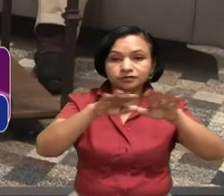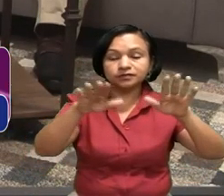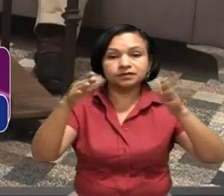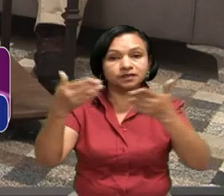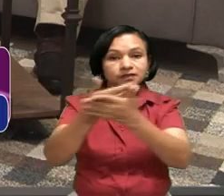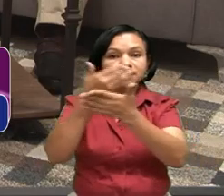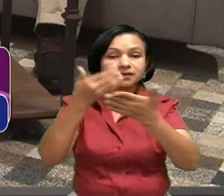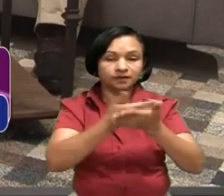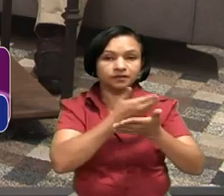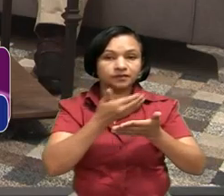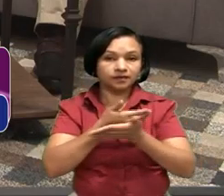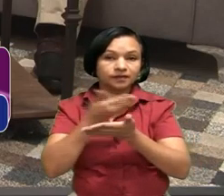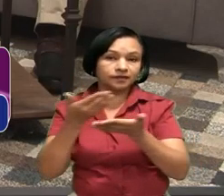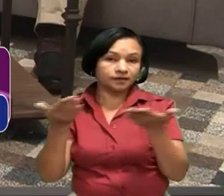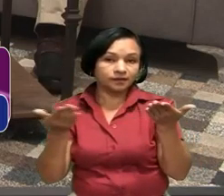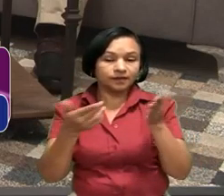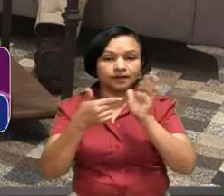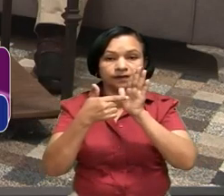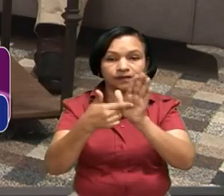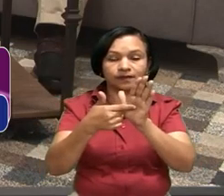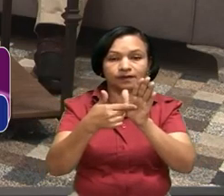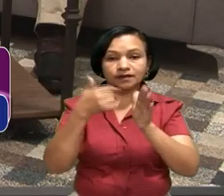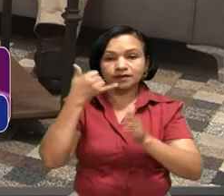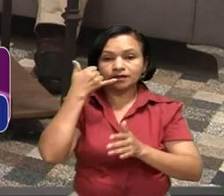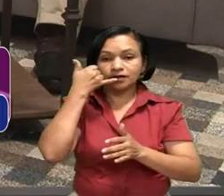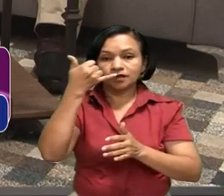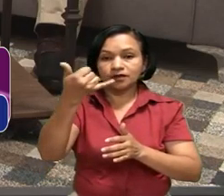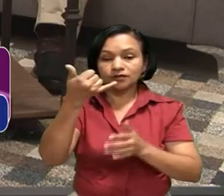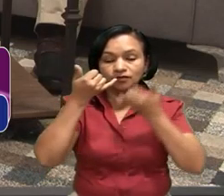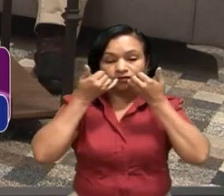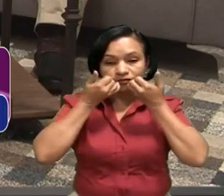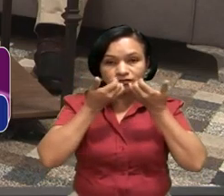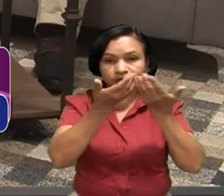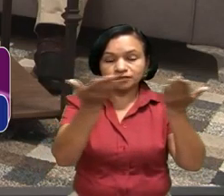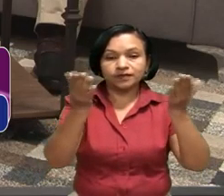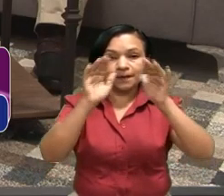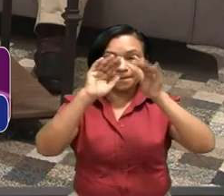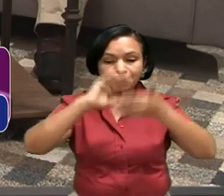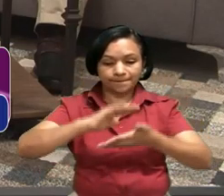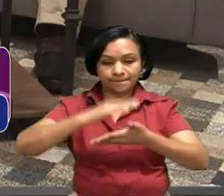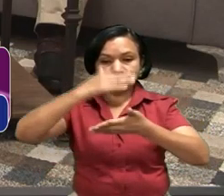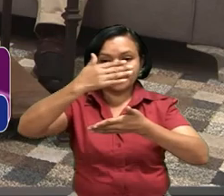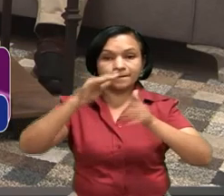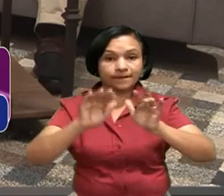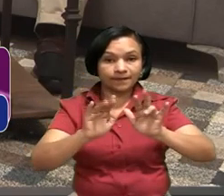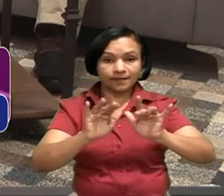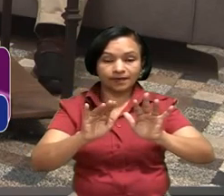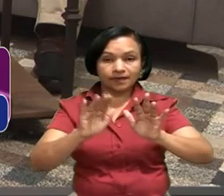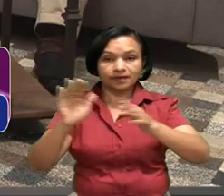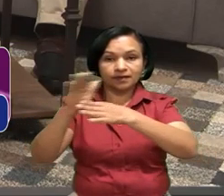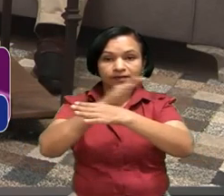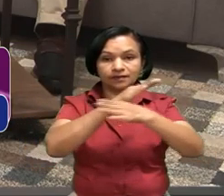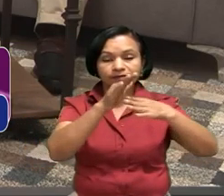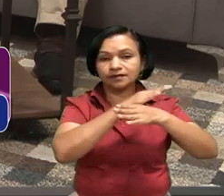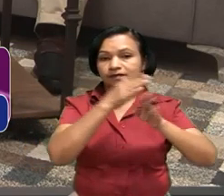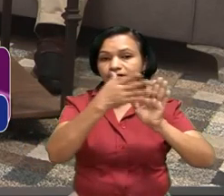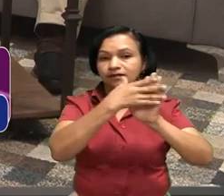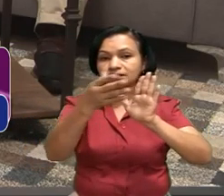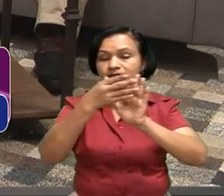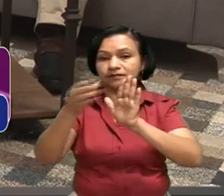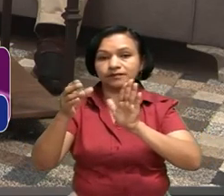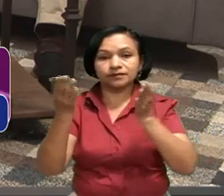que son también por ejemplo los móviles los teléfonos móviles las computadoras y a su vez los entornos y ecosistemas virales pues las redes